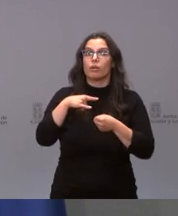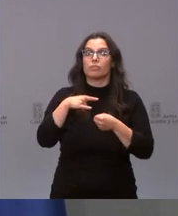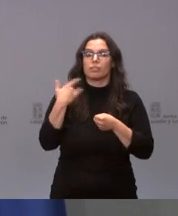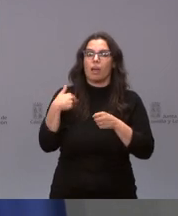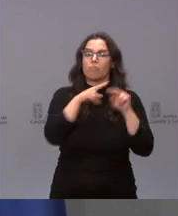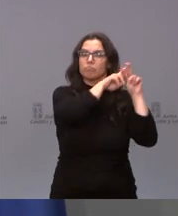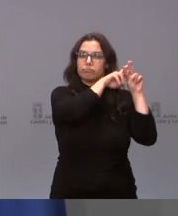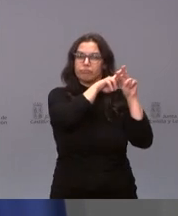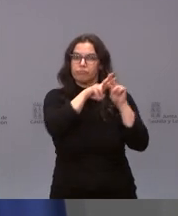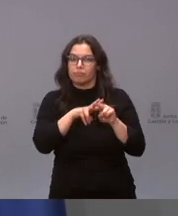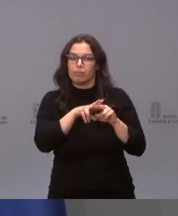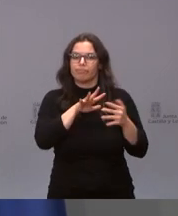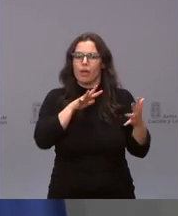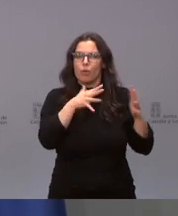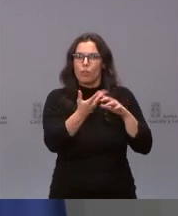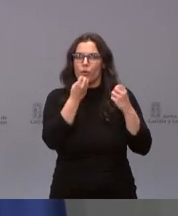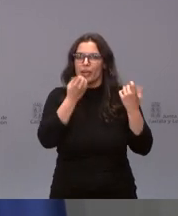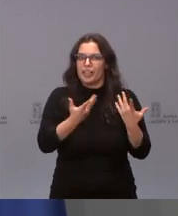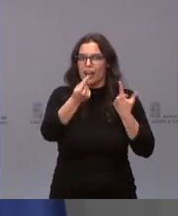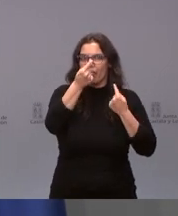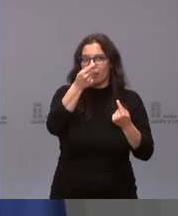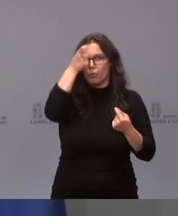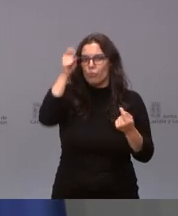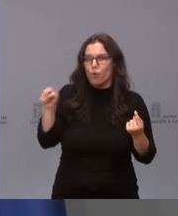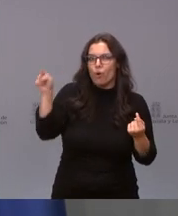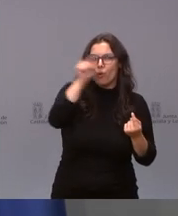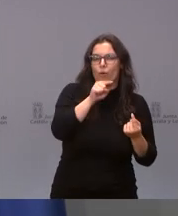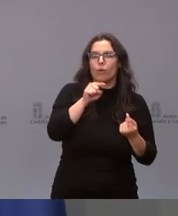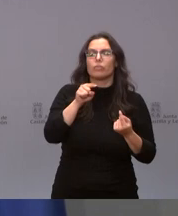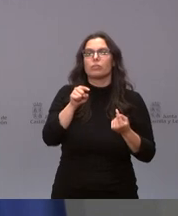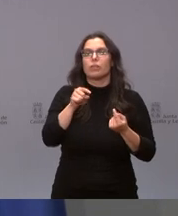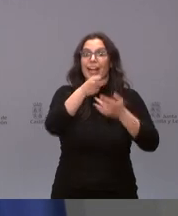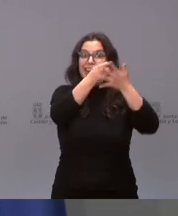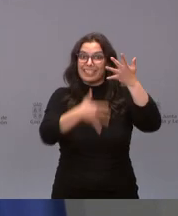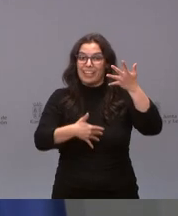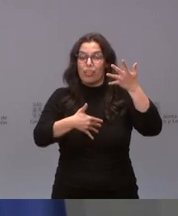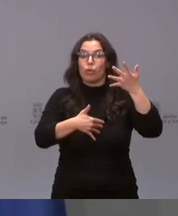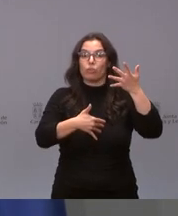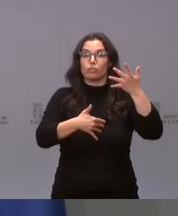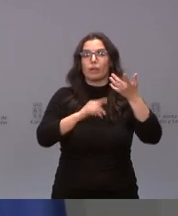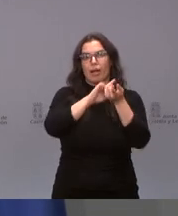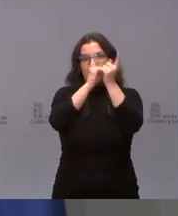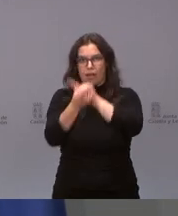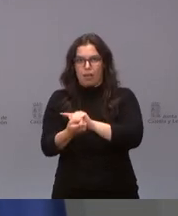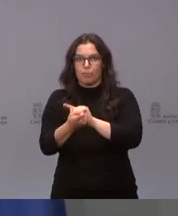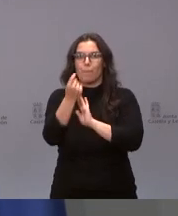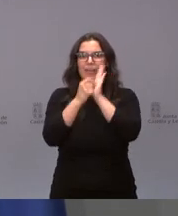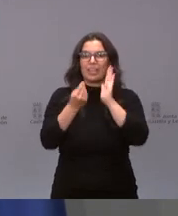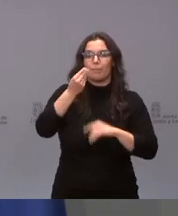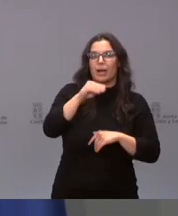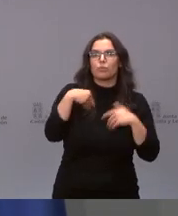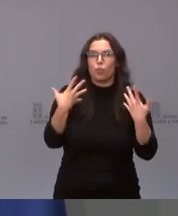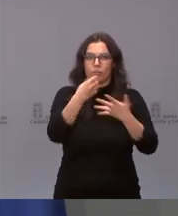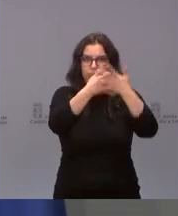la evolución epidemiológica de nuestros municipios se modifica de municipios con medidas adicionales que